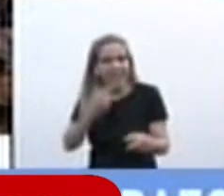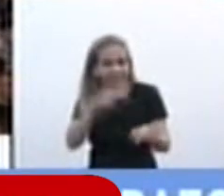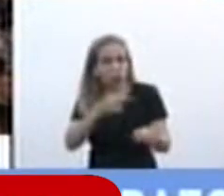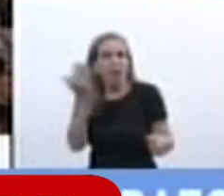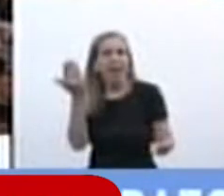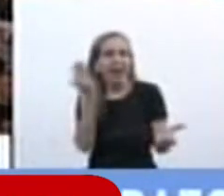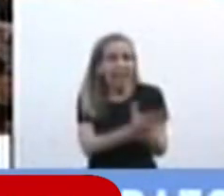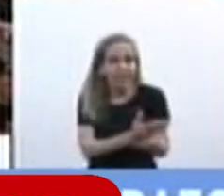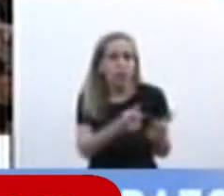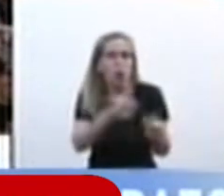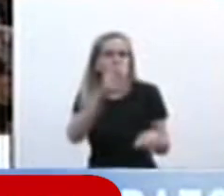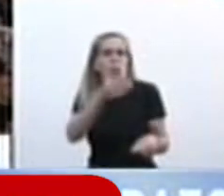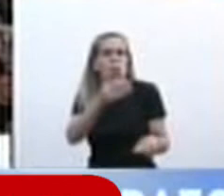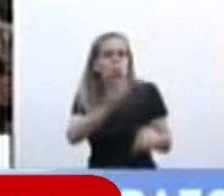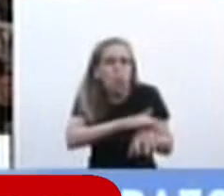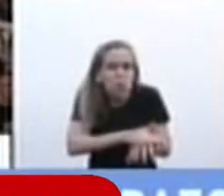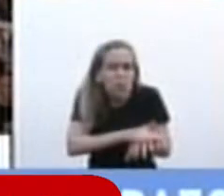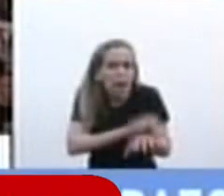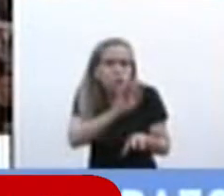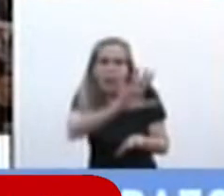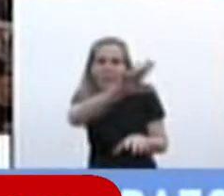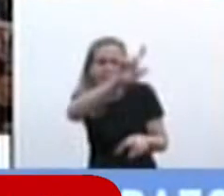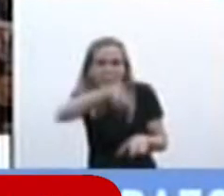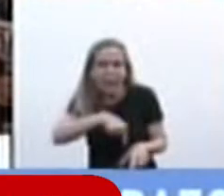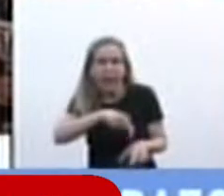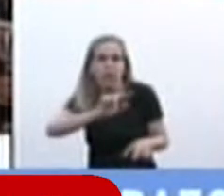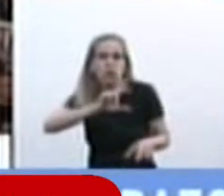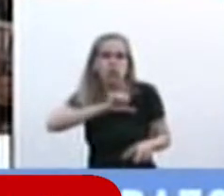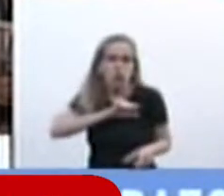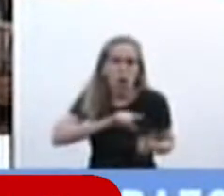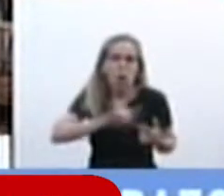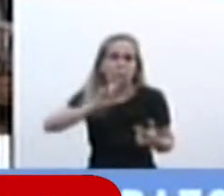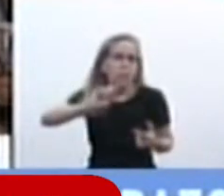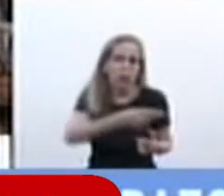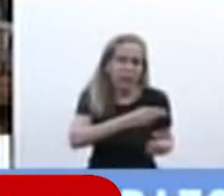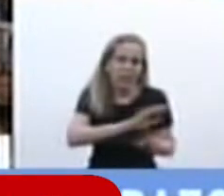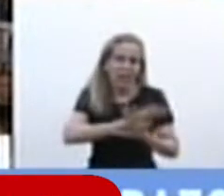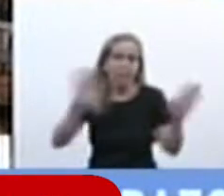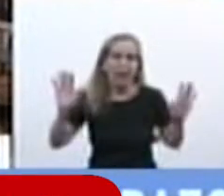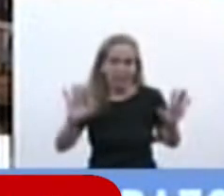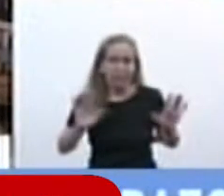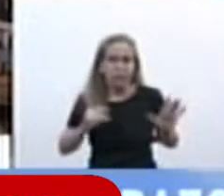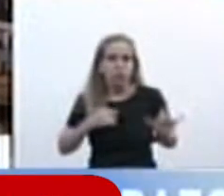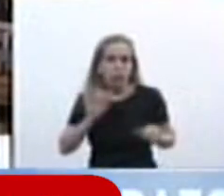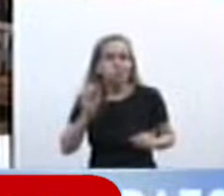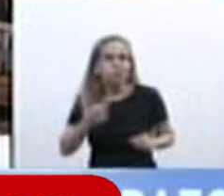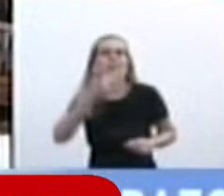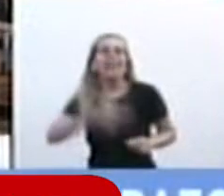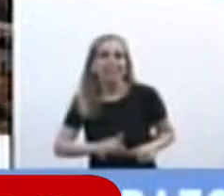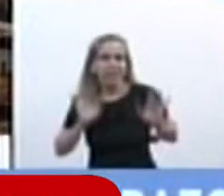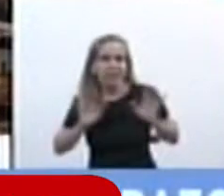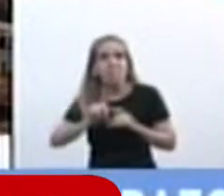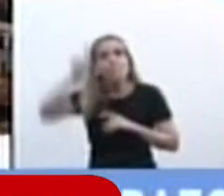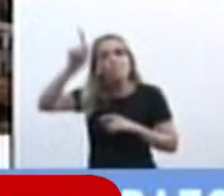la culpa solo traen más dolor y más muerte. Así como entendí que el Dios en el que